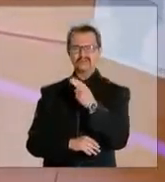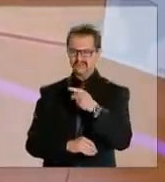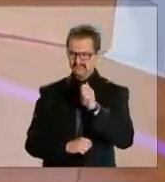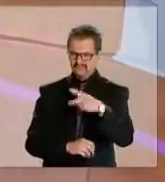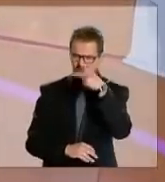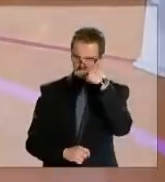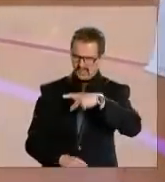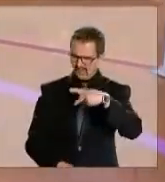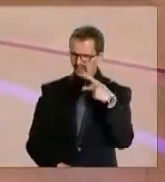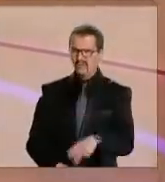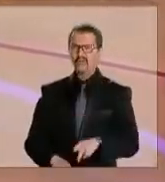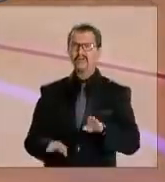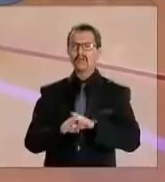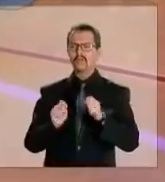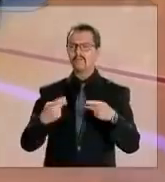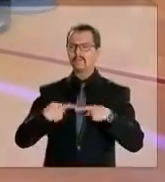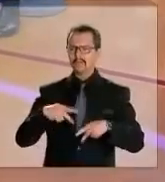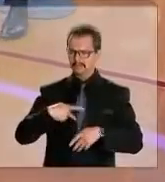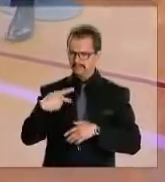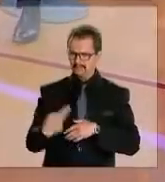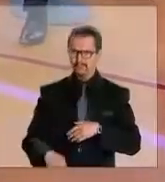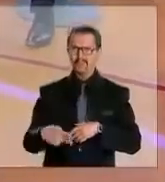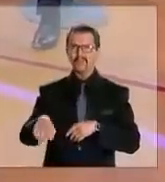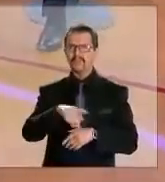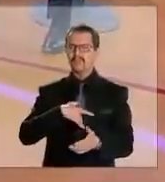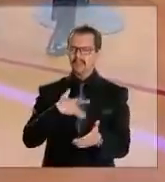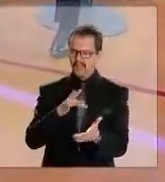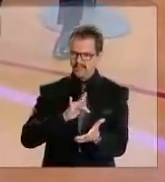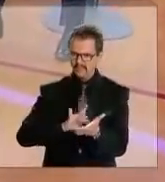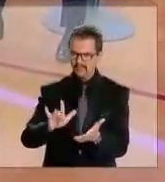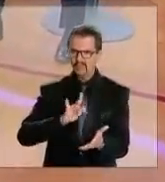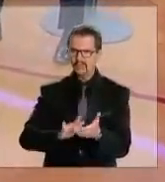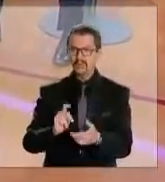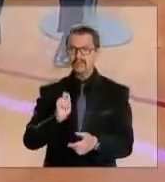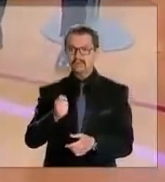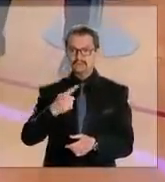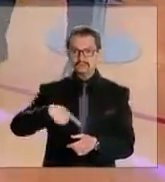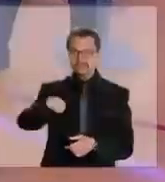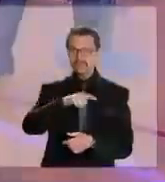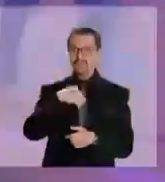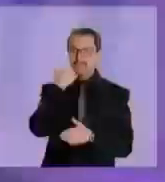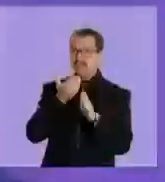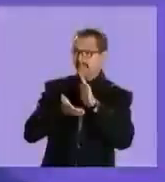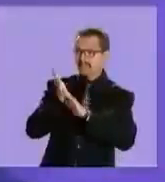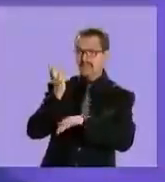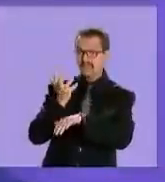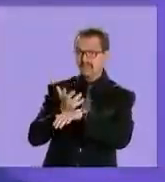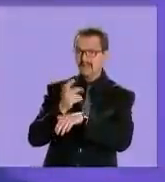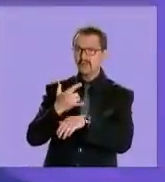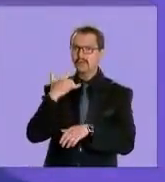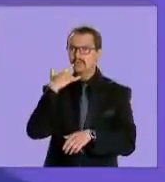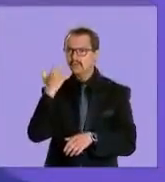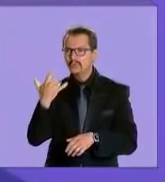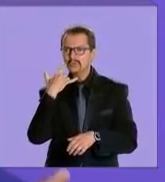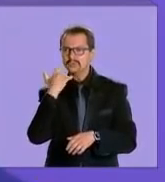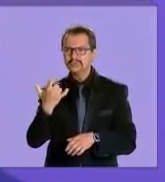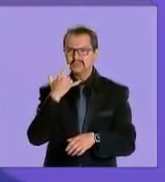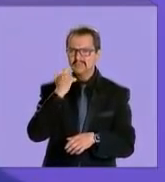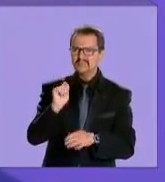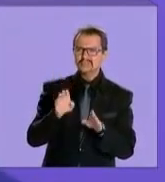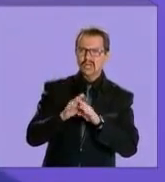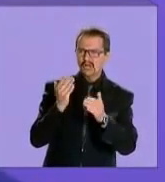van a buscarse la vida a eeuu no van por gusto y